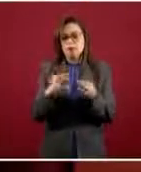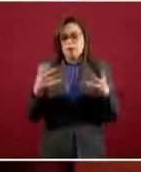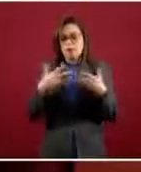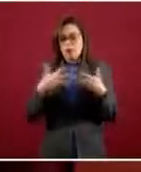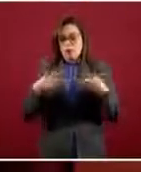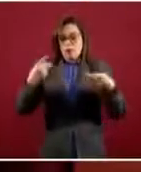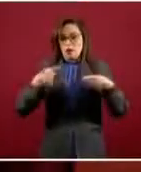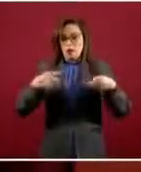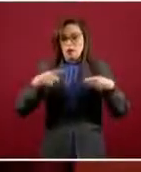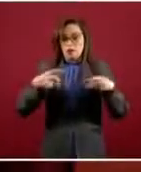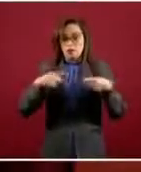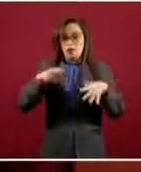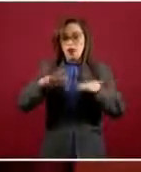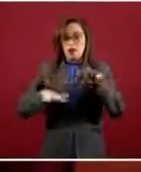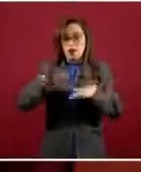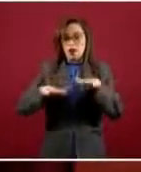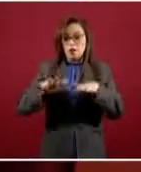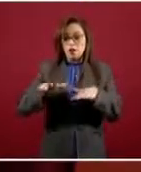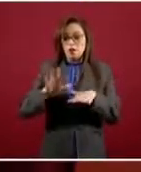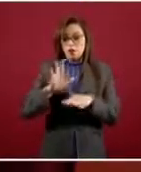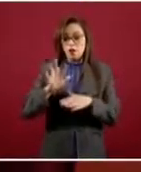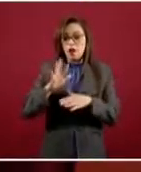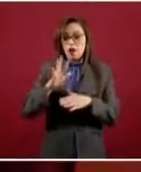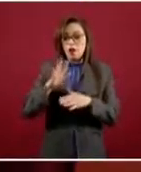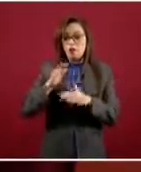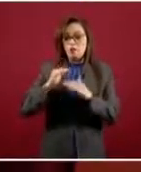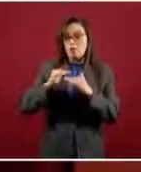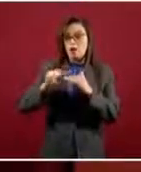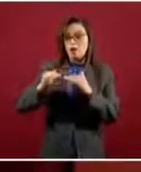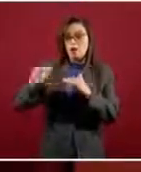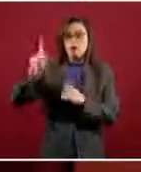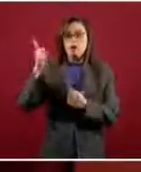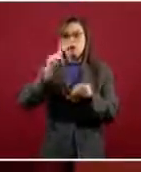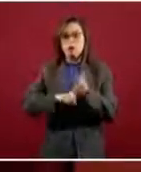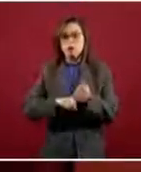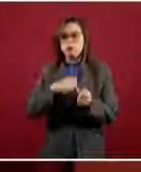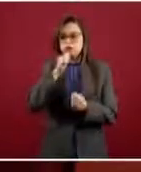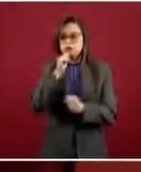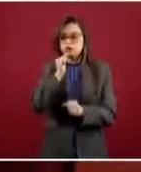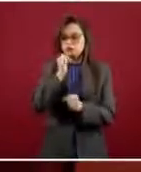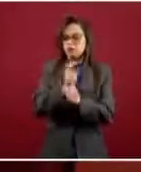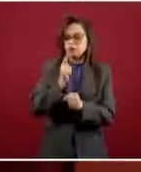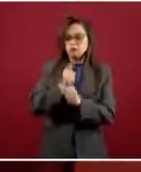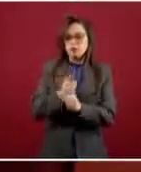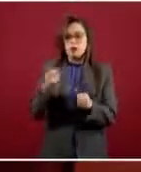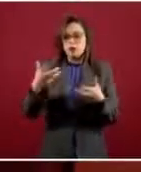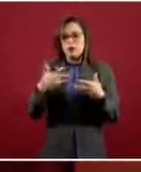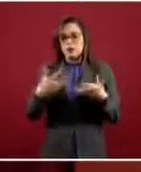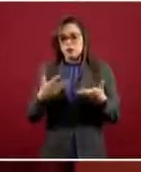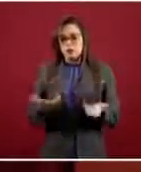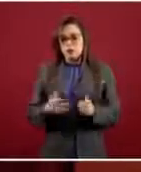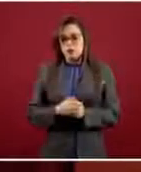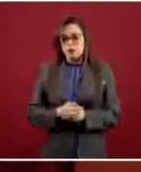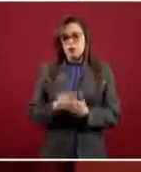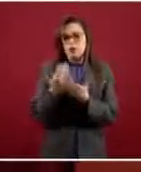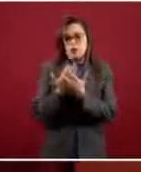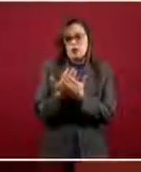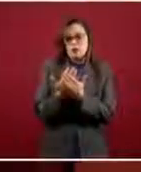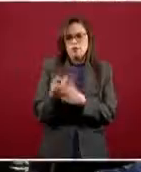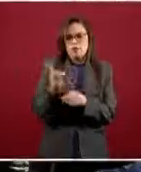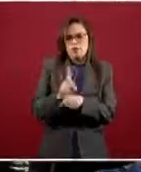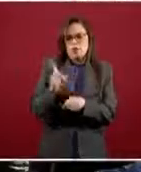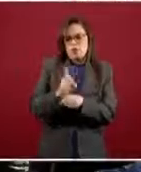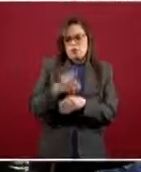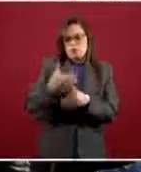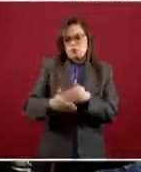pronto evolucionan y no saben realmente qué es lo que tienen? Al parecer están transcurriendo varios días antes de que se confirme.